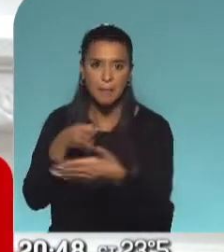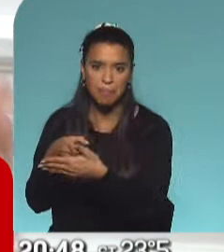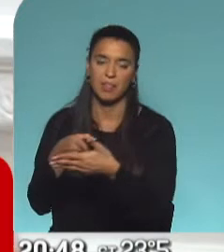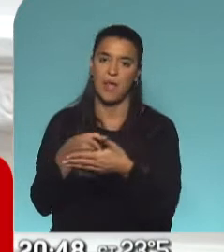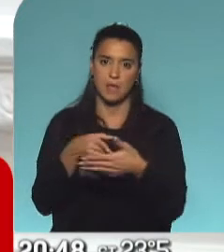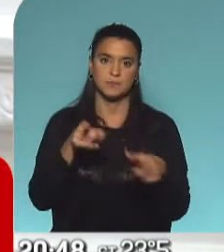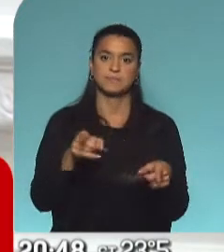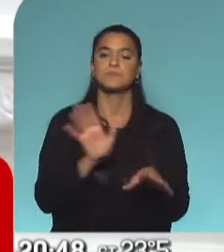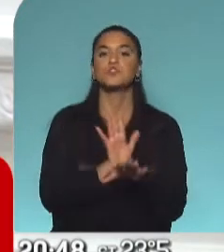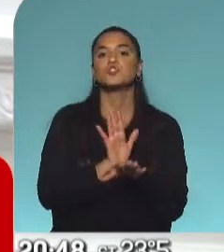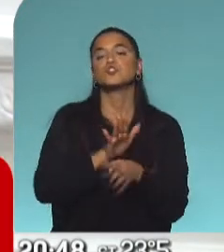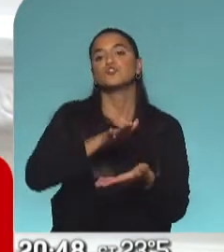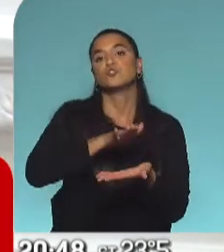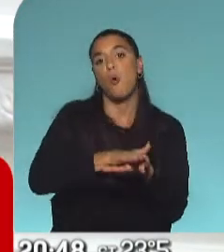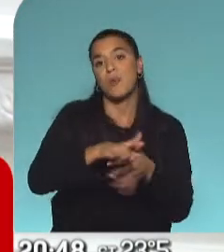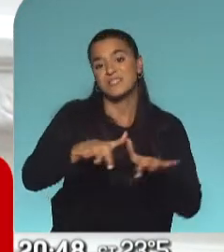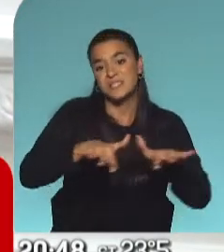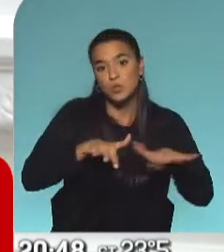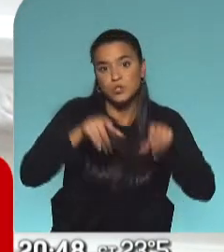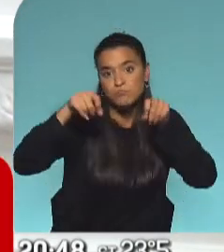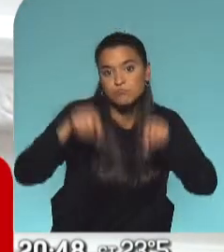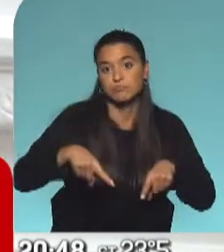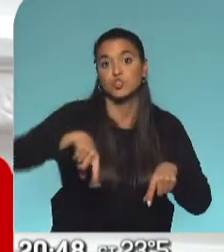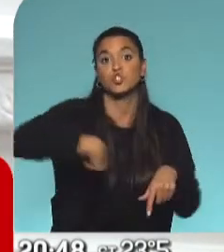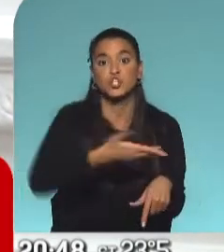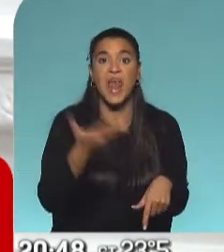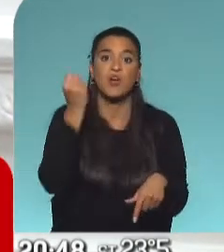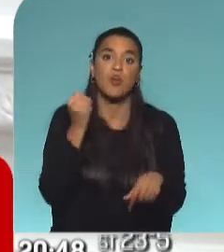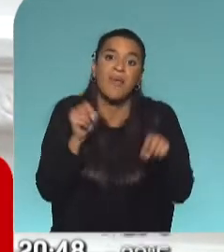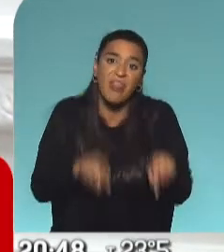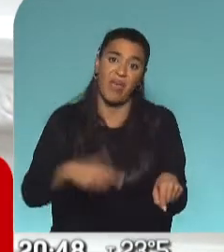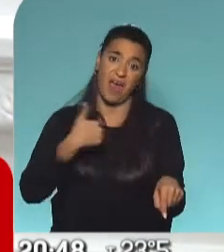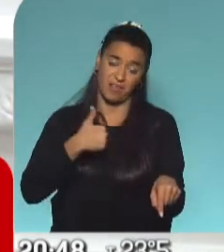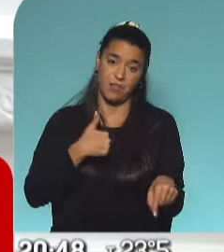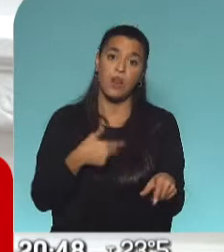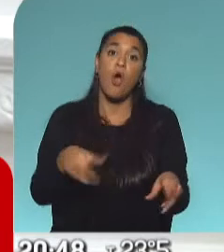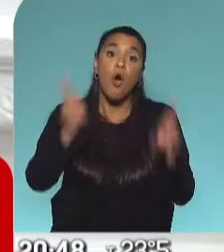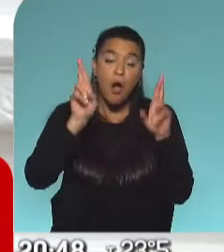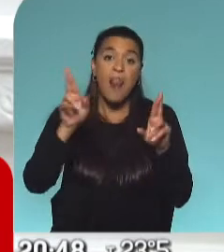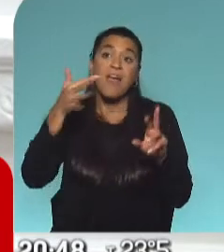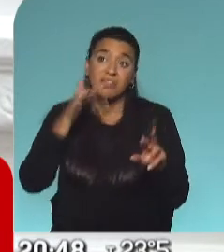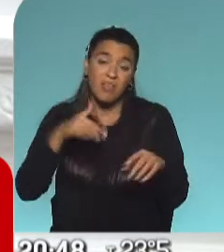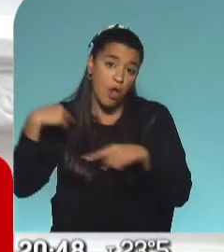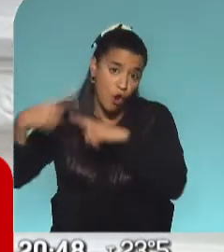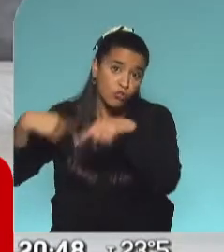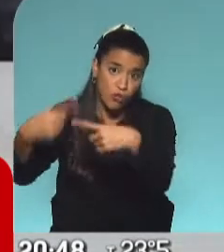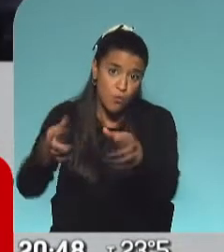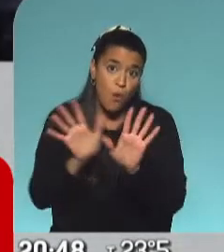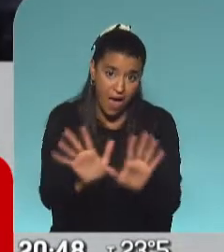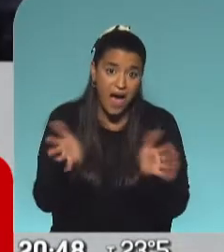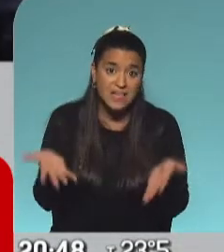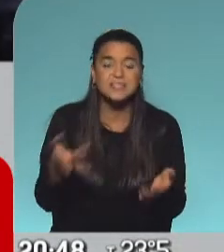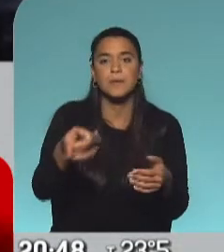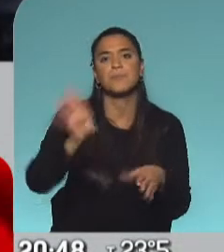contorno que tenía la situación socioeconómica en Argentina. Bueno, esperemos que continuar con ese entendimiento, que se entienda que